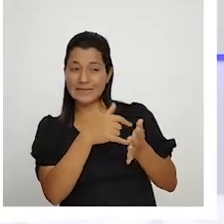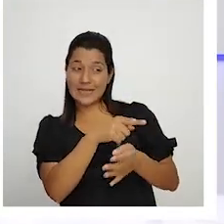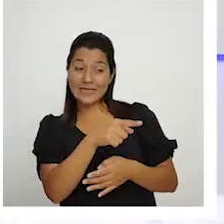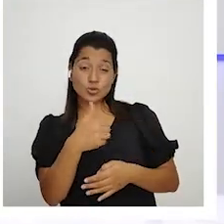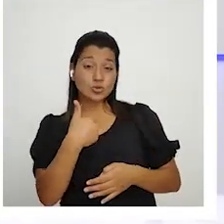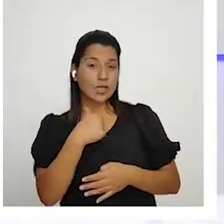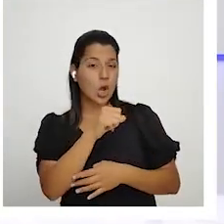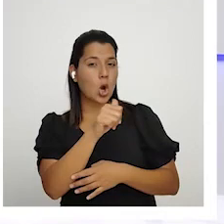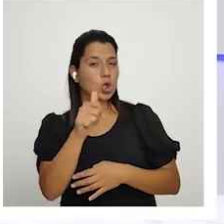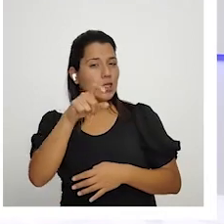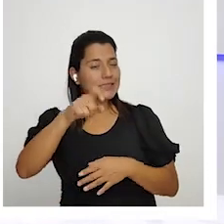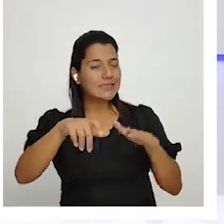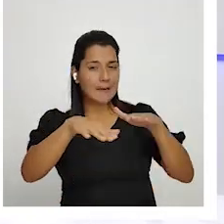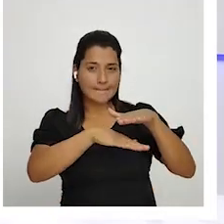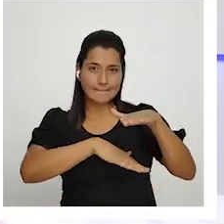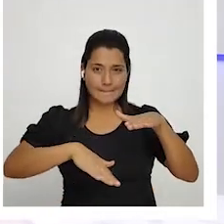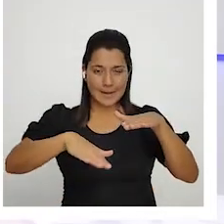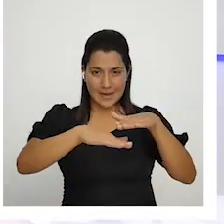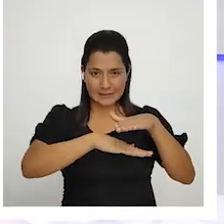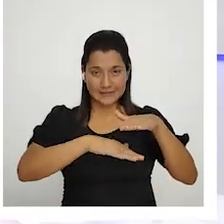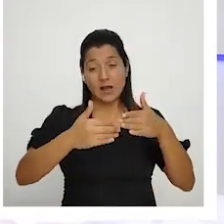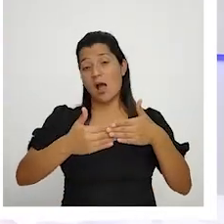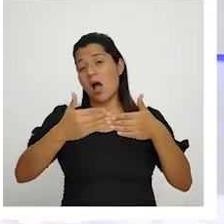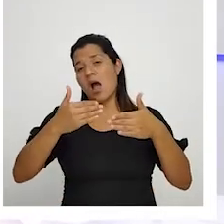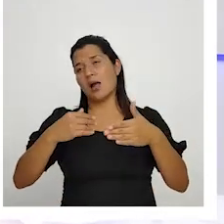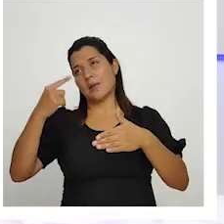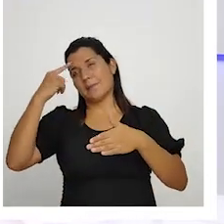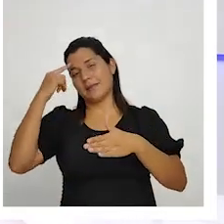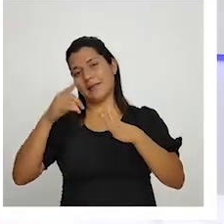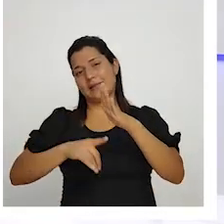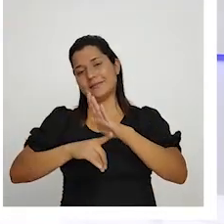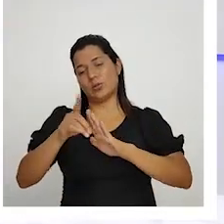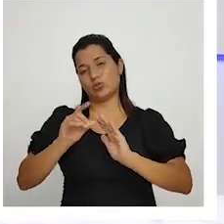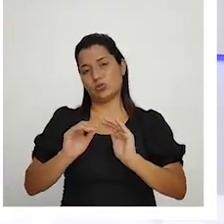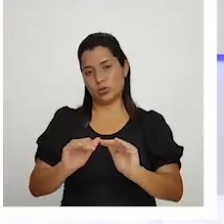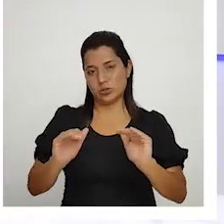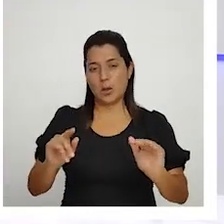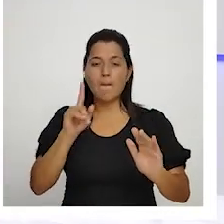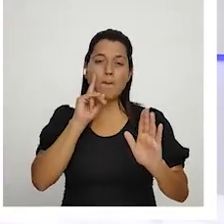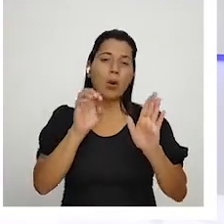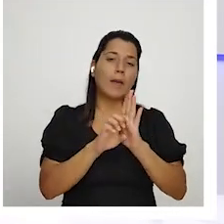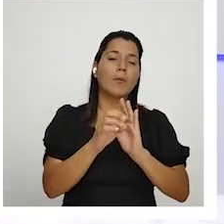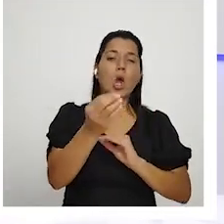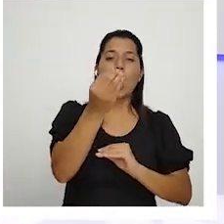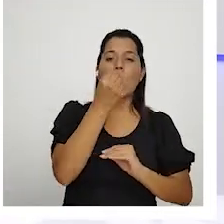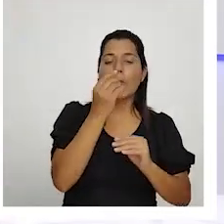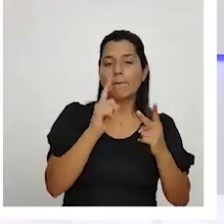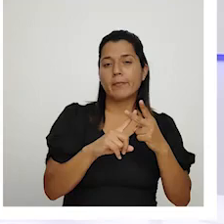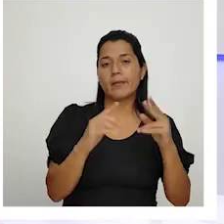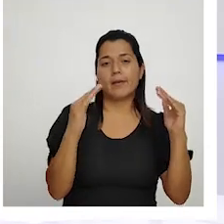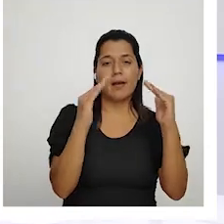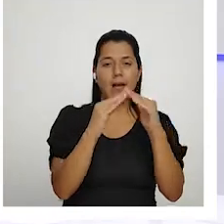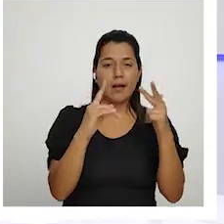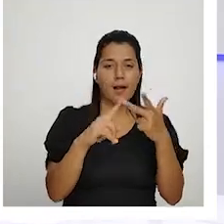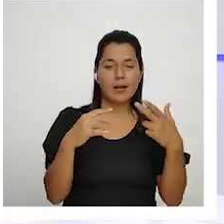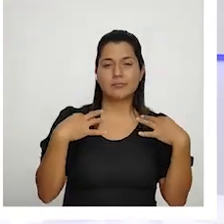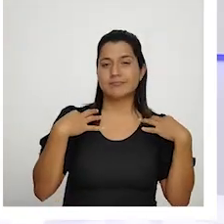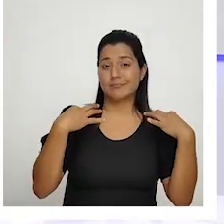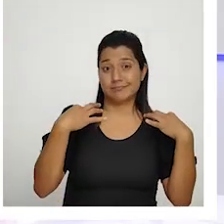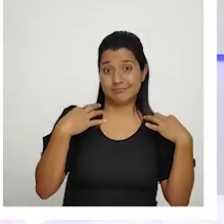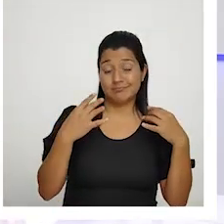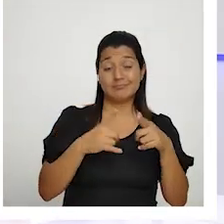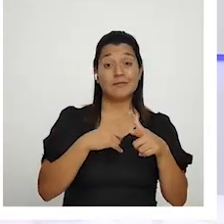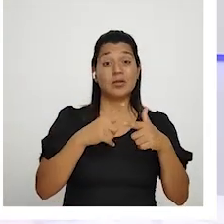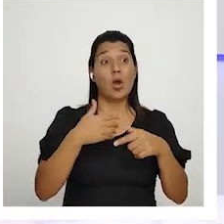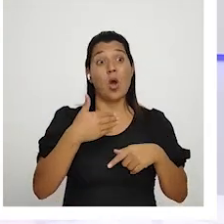necesidades fundamentales, básicas, antes de pensar en el desarrollo de sus hijos, como comida, techo, vestimenta, ¿verdad? Entonces,